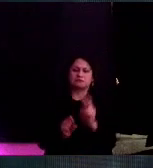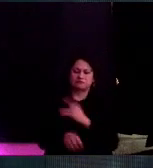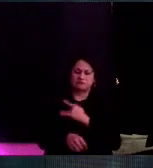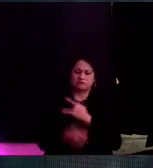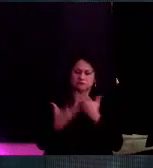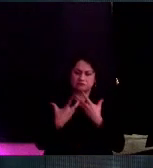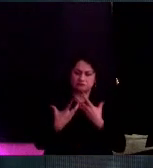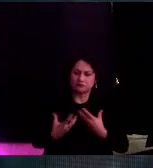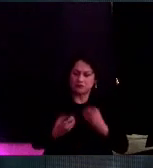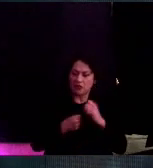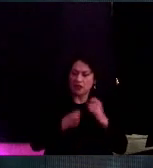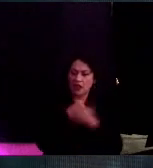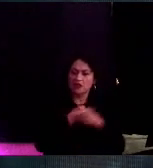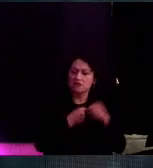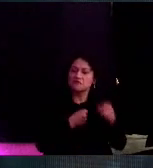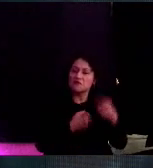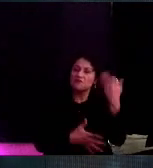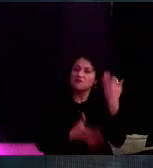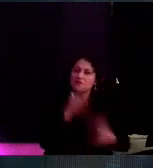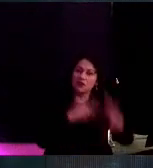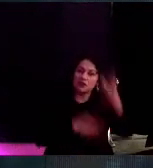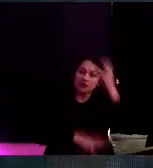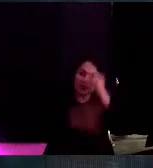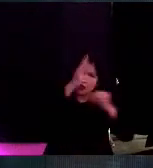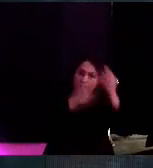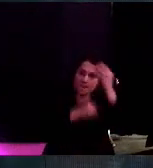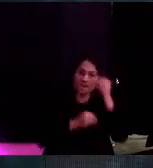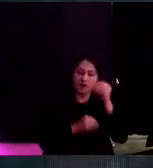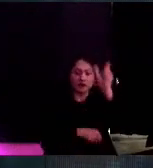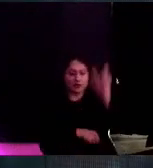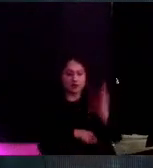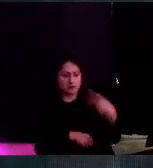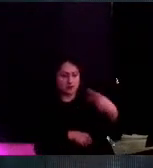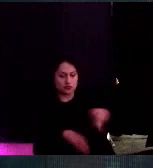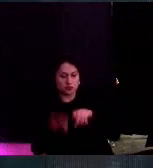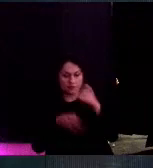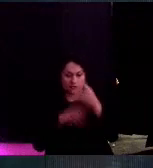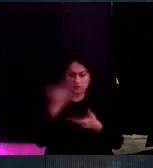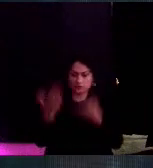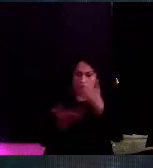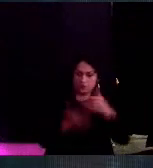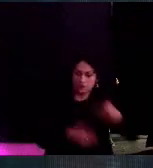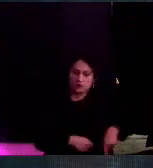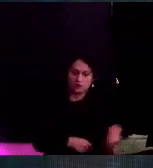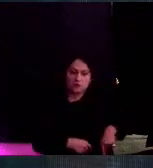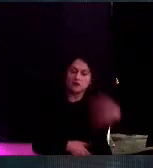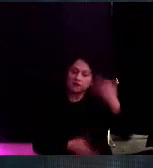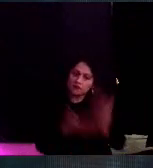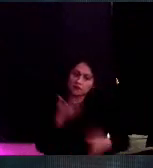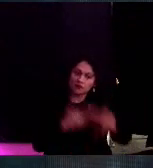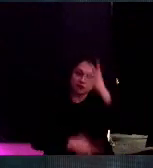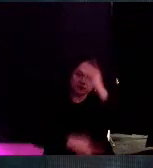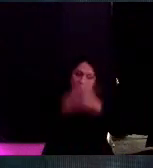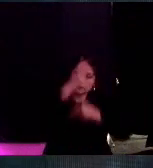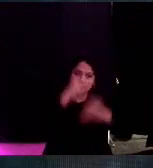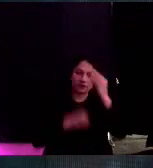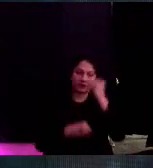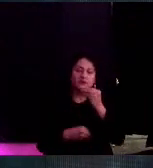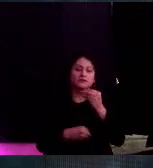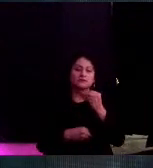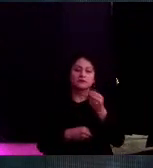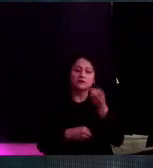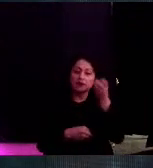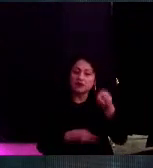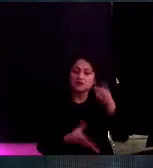de capacitación y evaluación de los servidores públicos, es la constante en